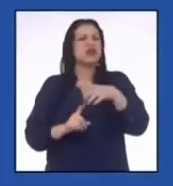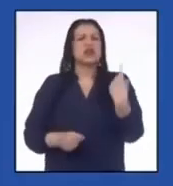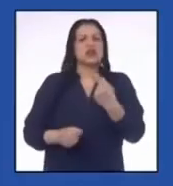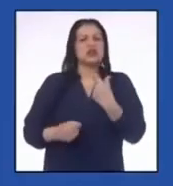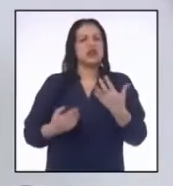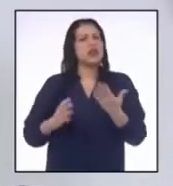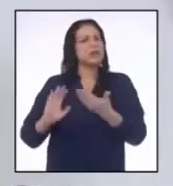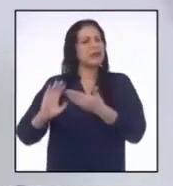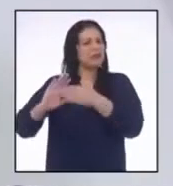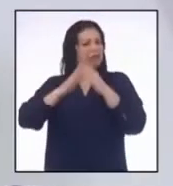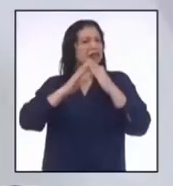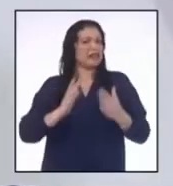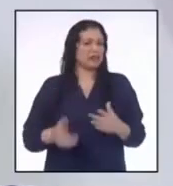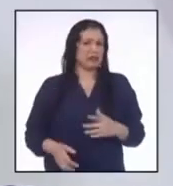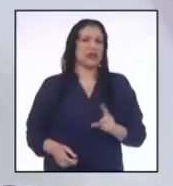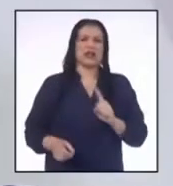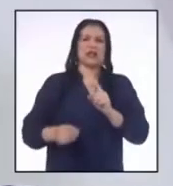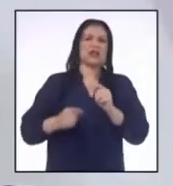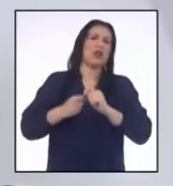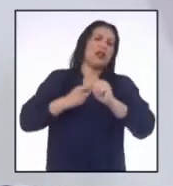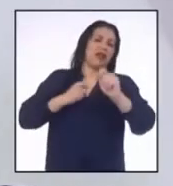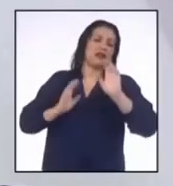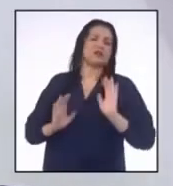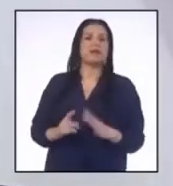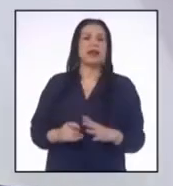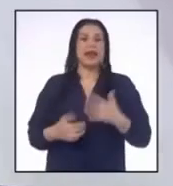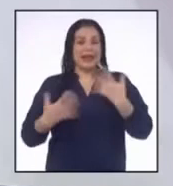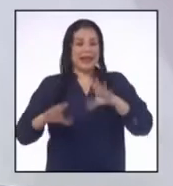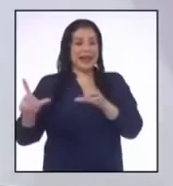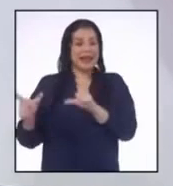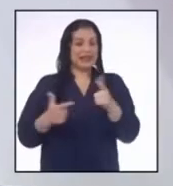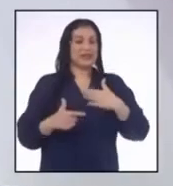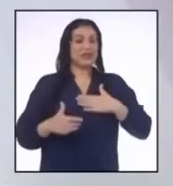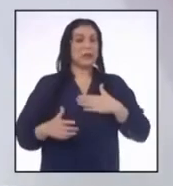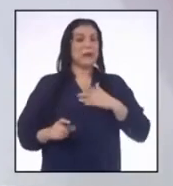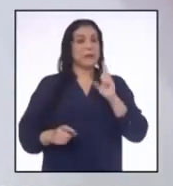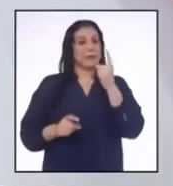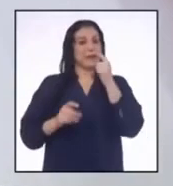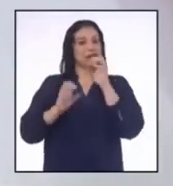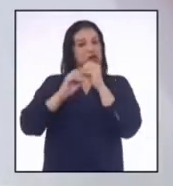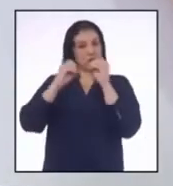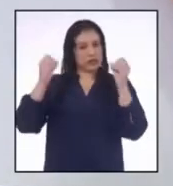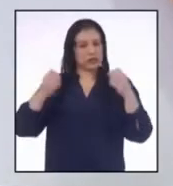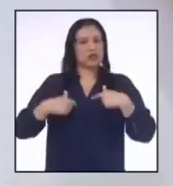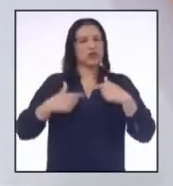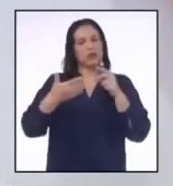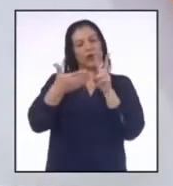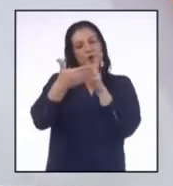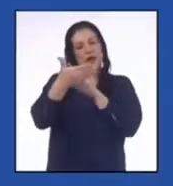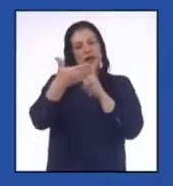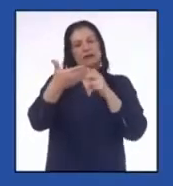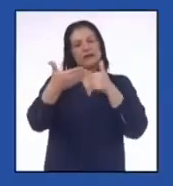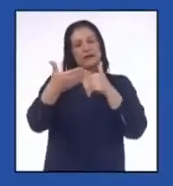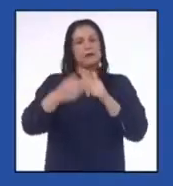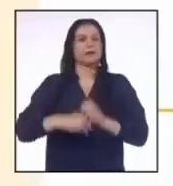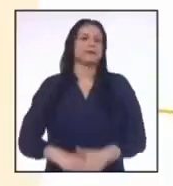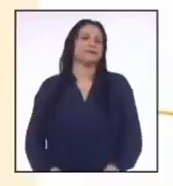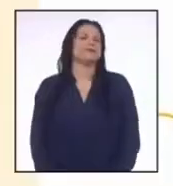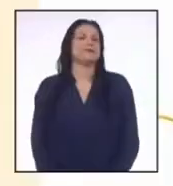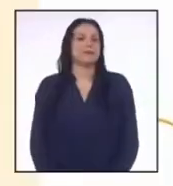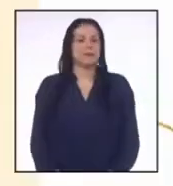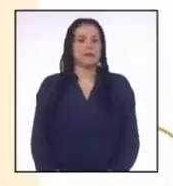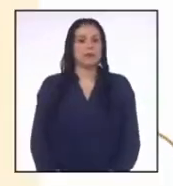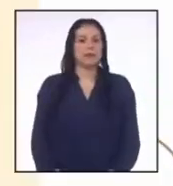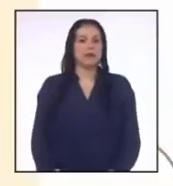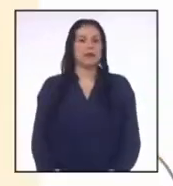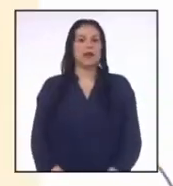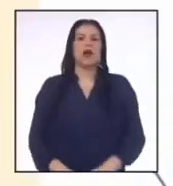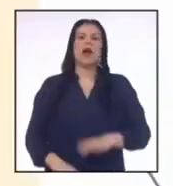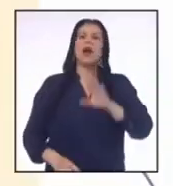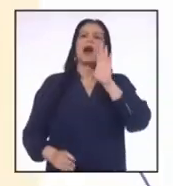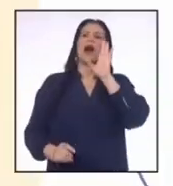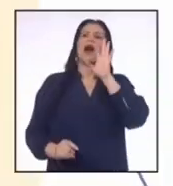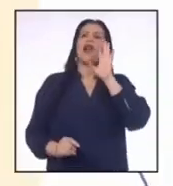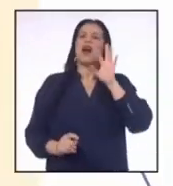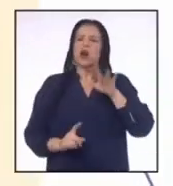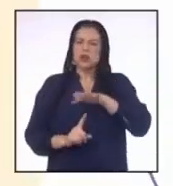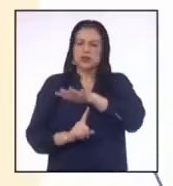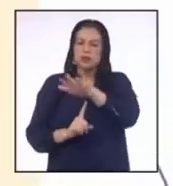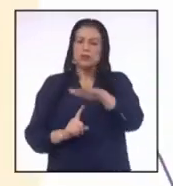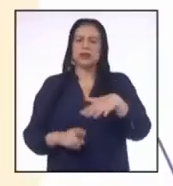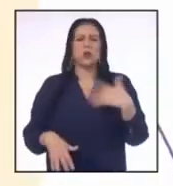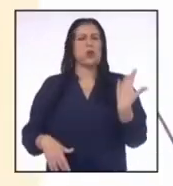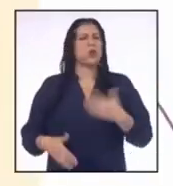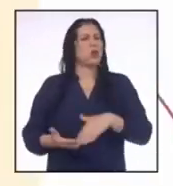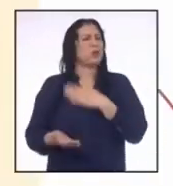rural. ¡Listo! Ya tengo mis primeras oraciones. Leeré para ver si todo está bien, ¿ok? La contaminación es un